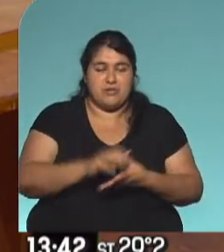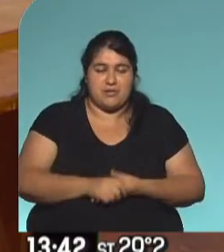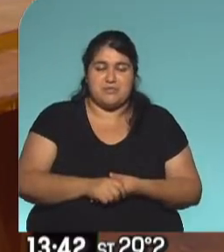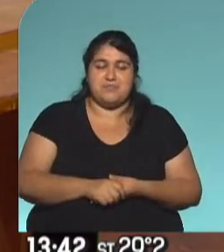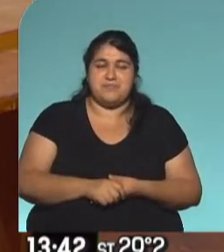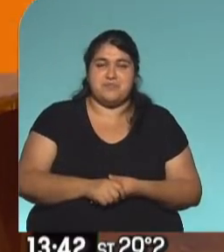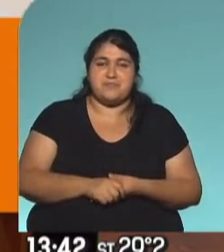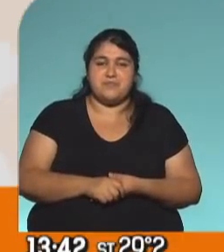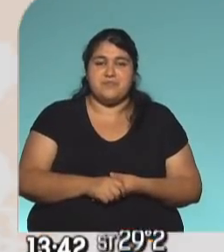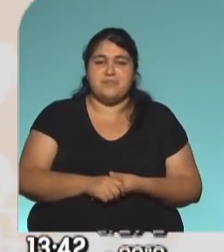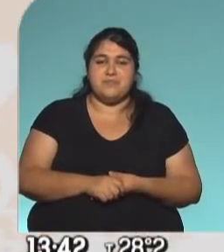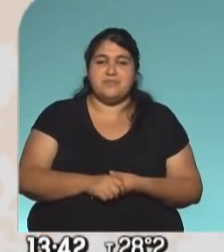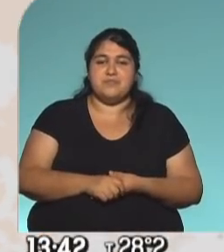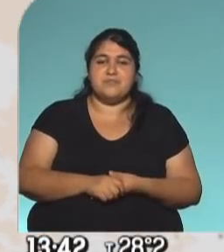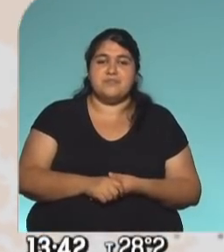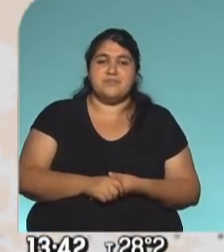esta semana.